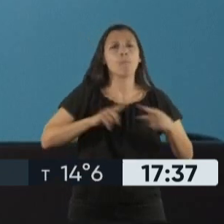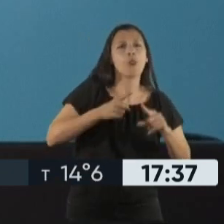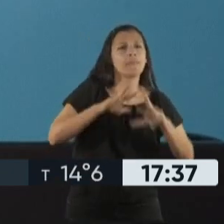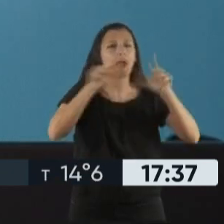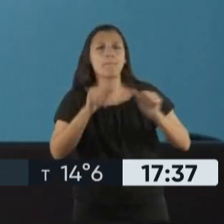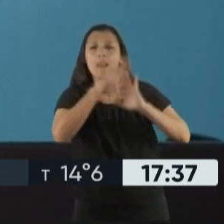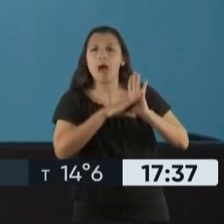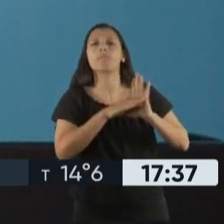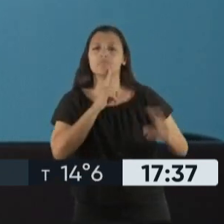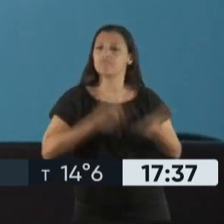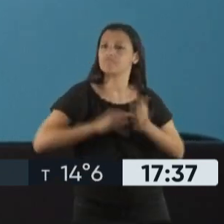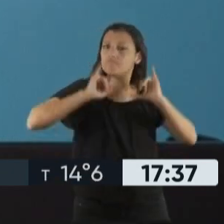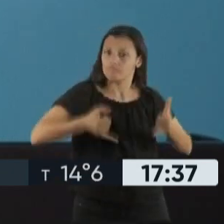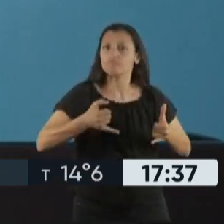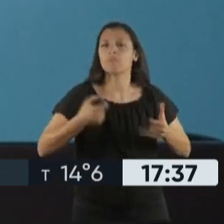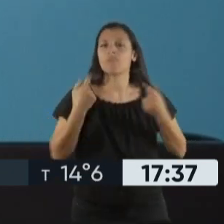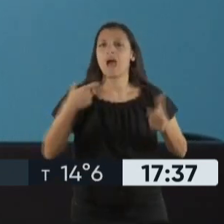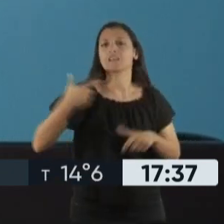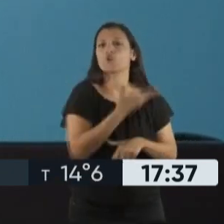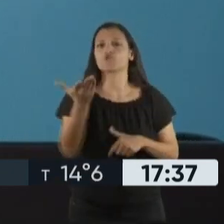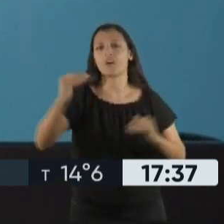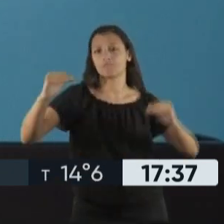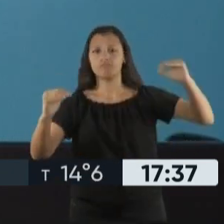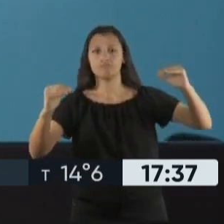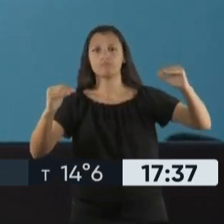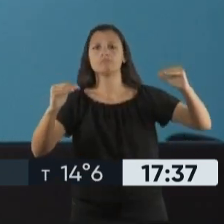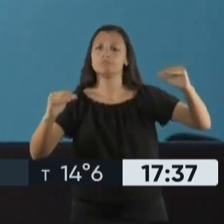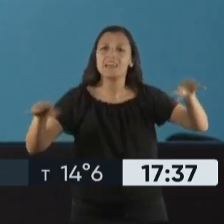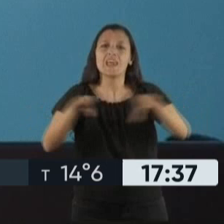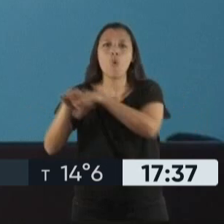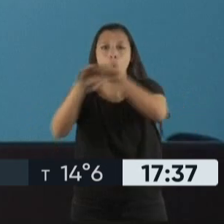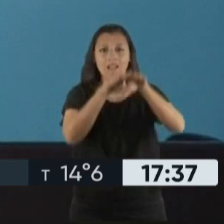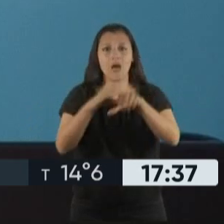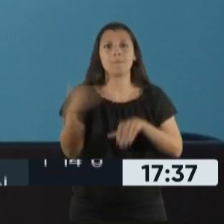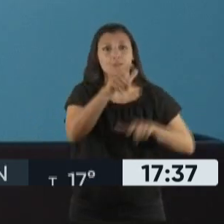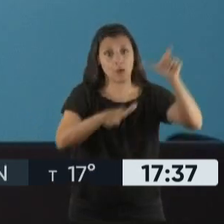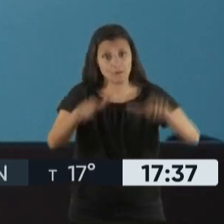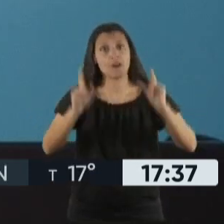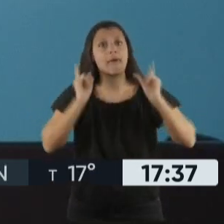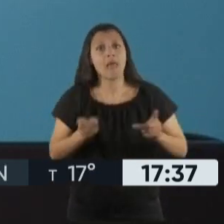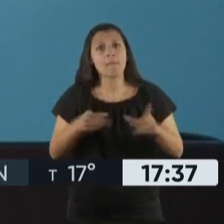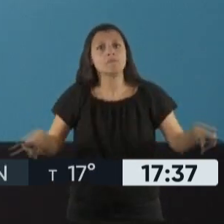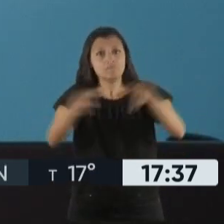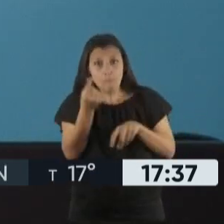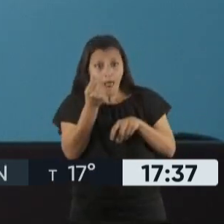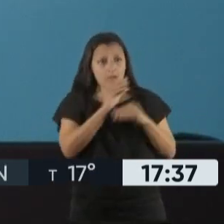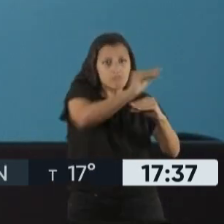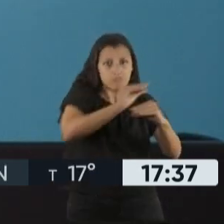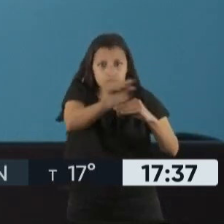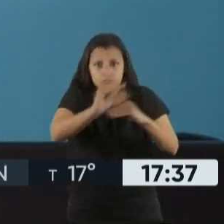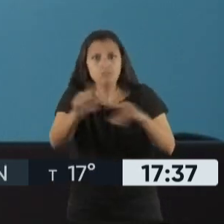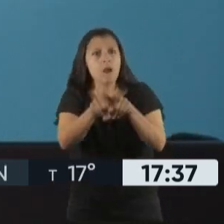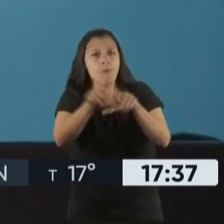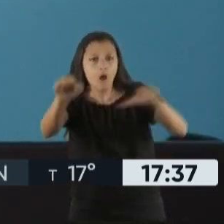a que tengamos una sociedad más equitativa, y desde el punto de vista de la distribución personal de los ingresos, los números los